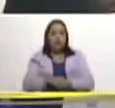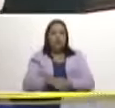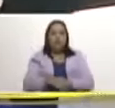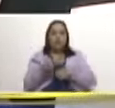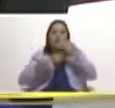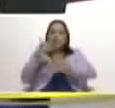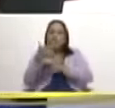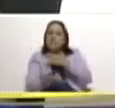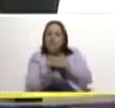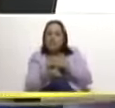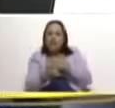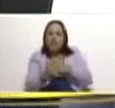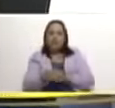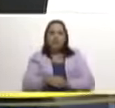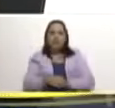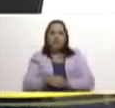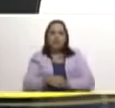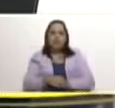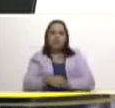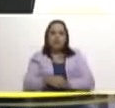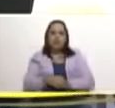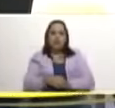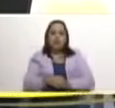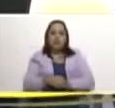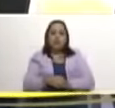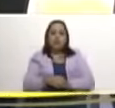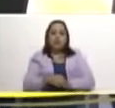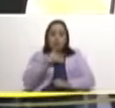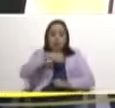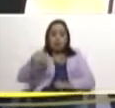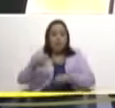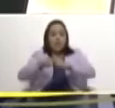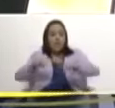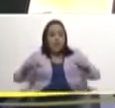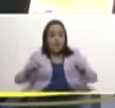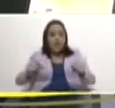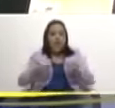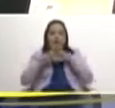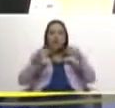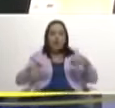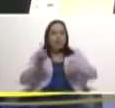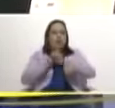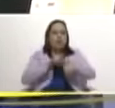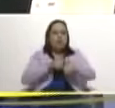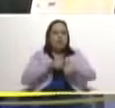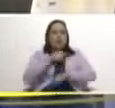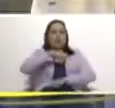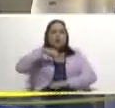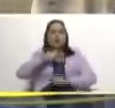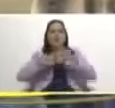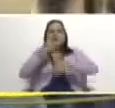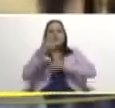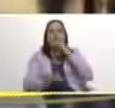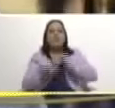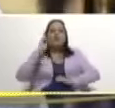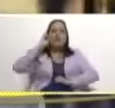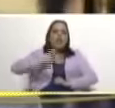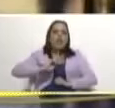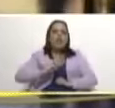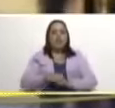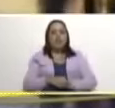marcado para nuestra tierra y para todas las épocas nuestro proyecto, el de Bolívar.